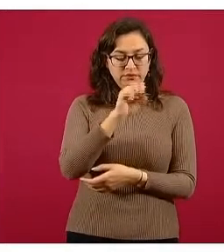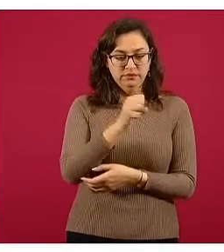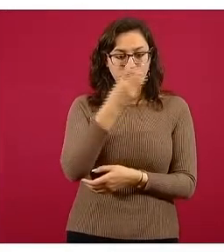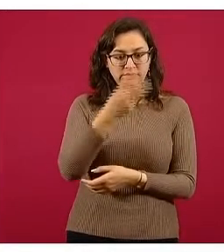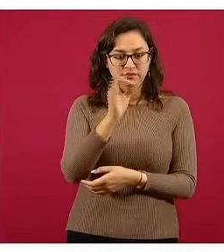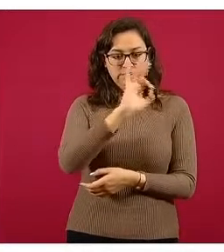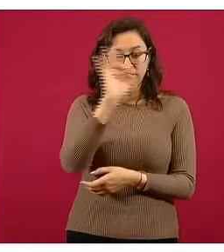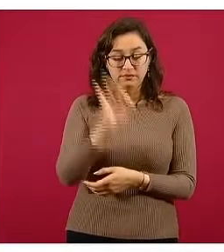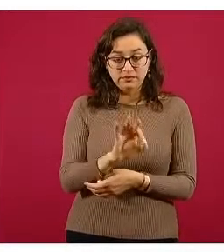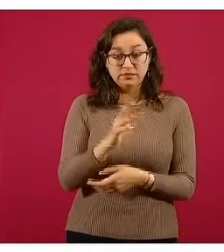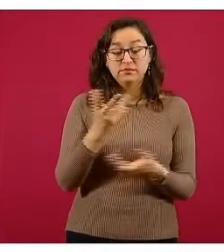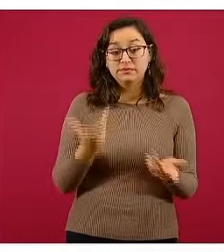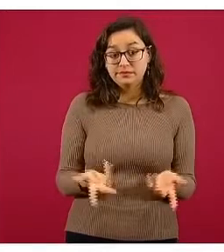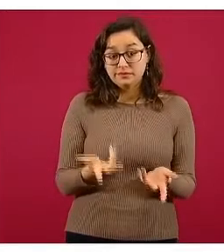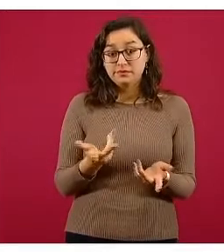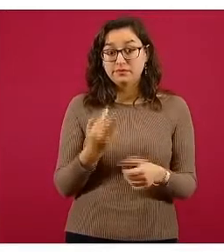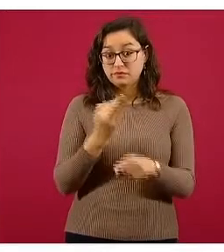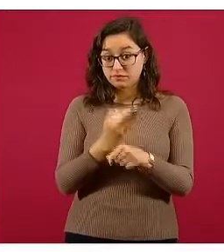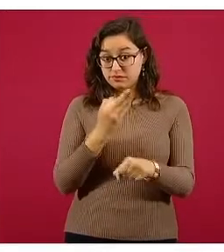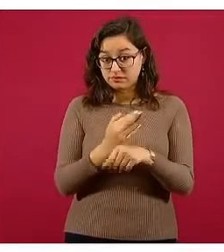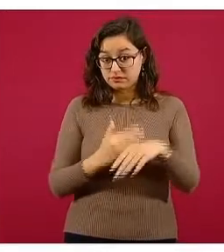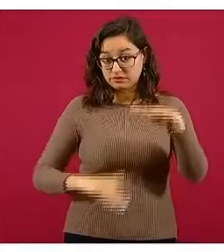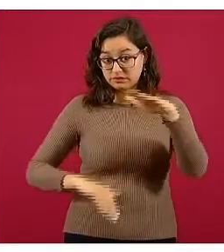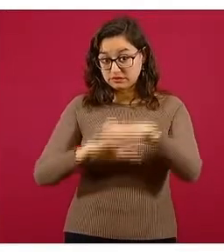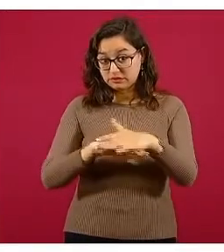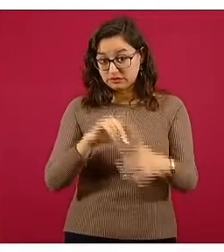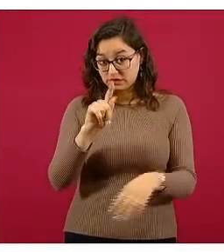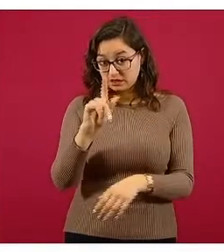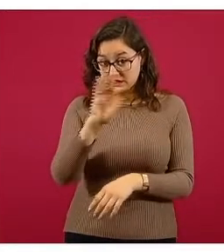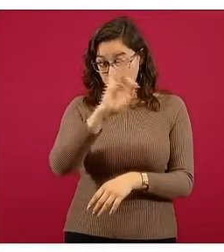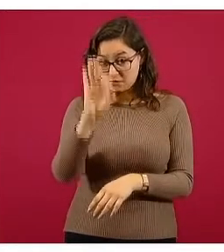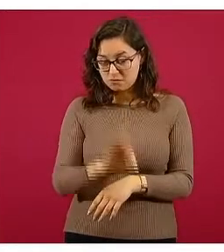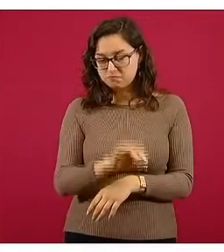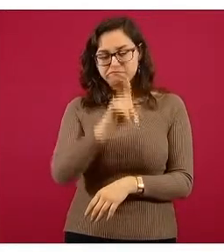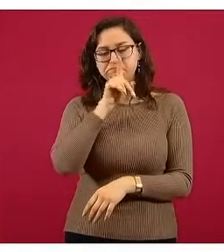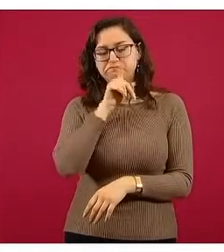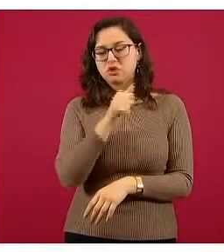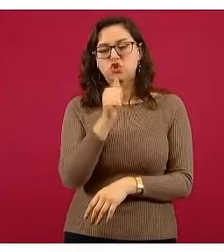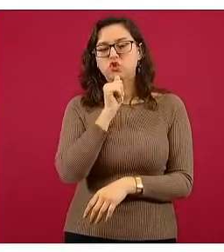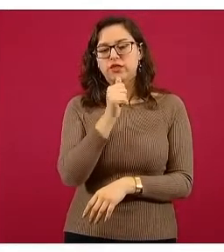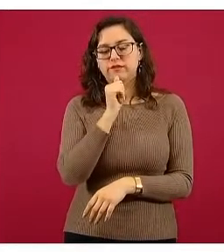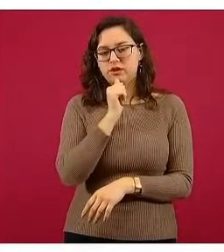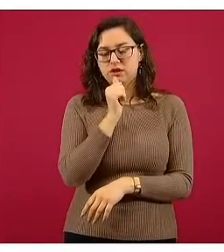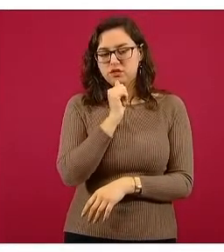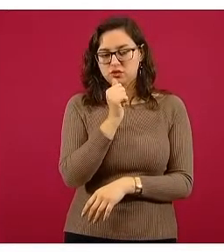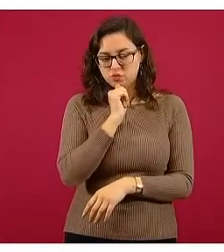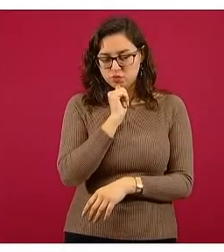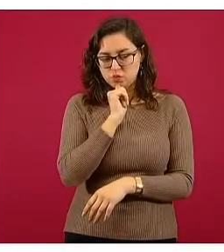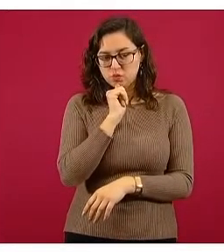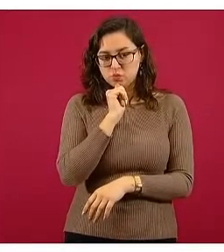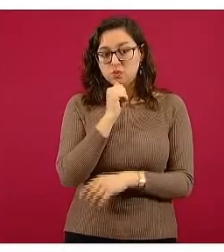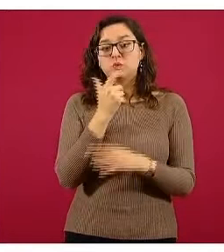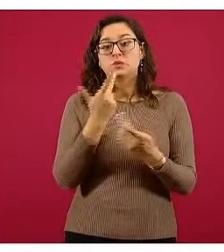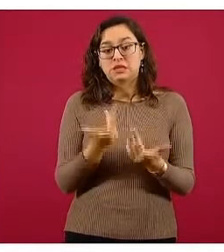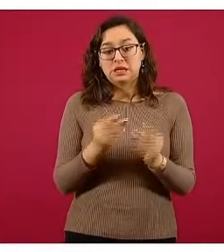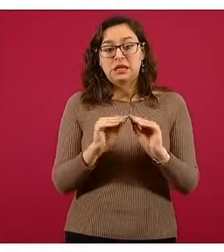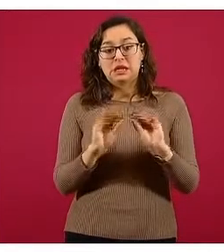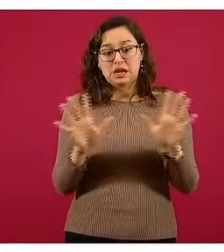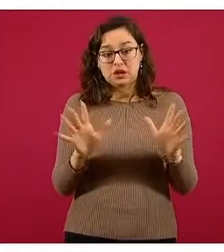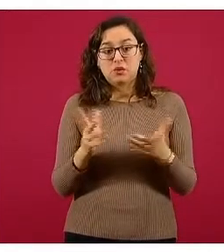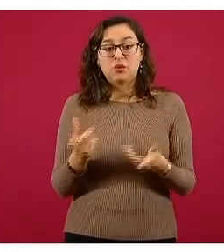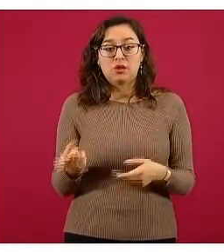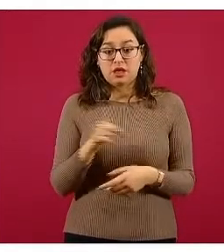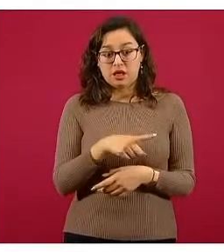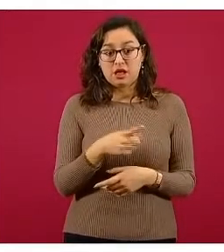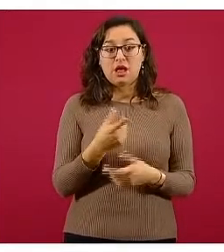tenemos ninguna entidad que supere en este momento ese 70% que es el marco de seguridad y por supuesto que las entidades que tienen la